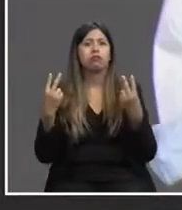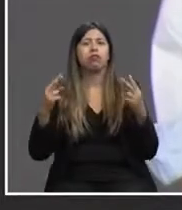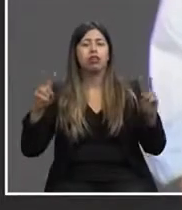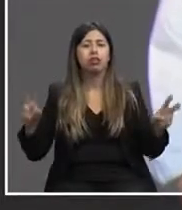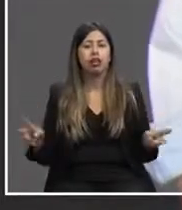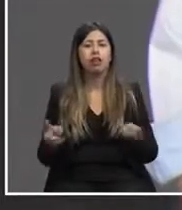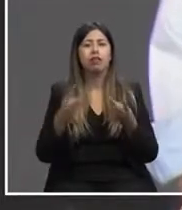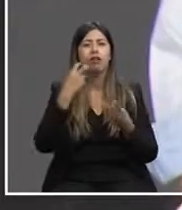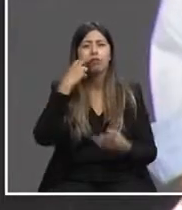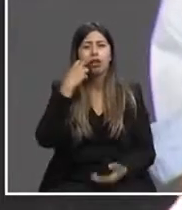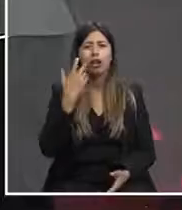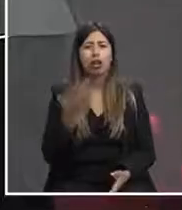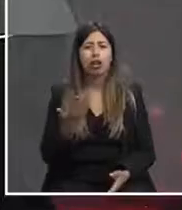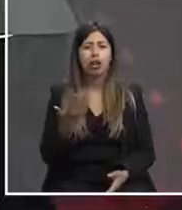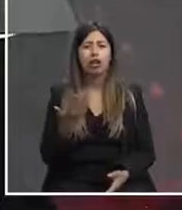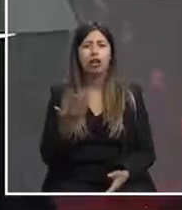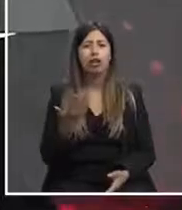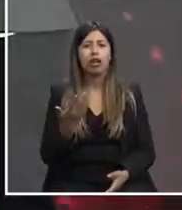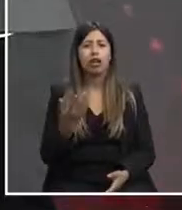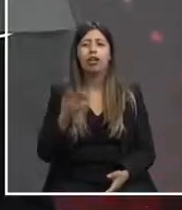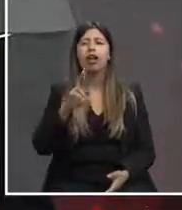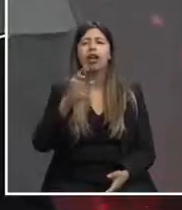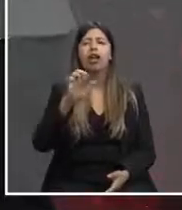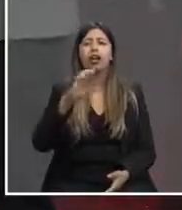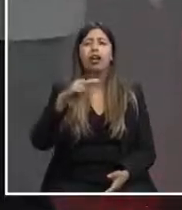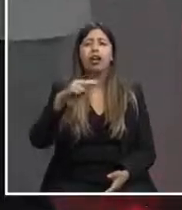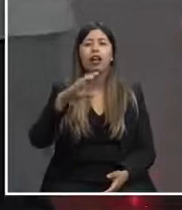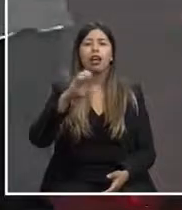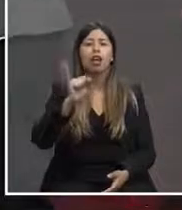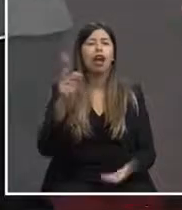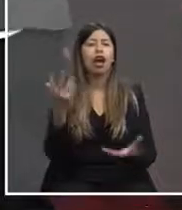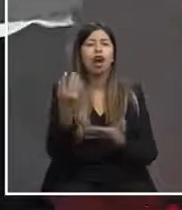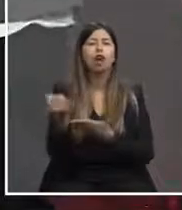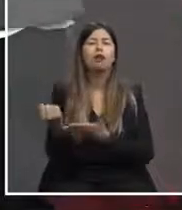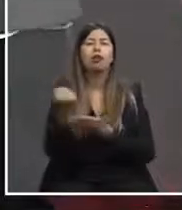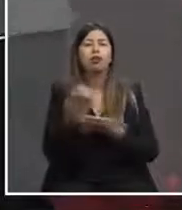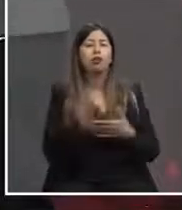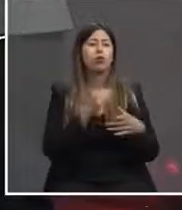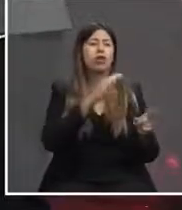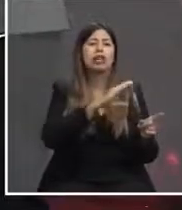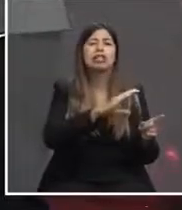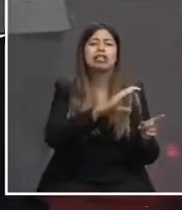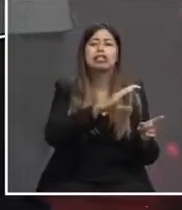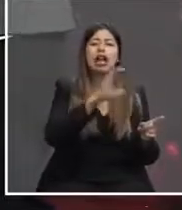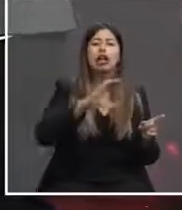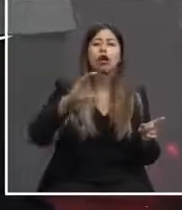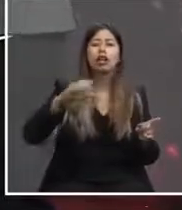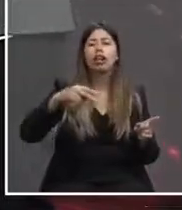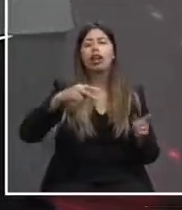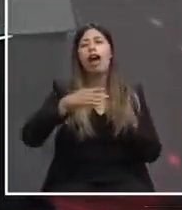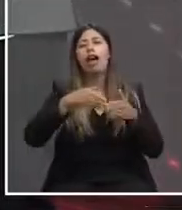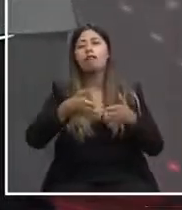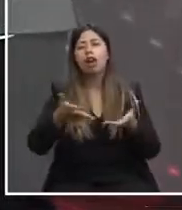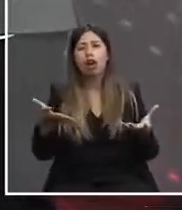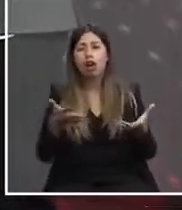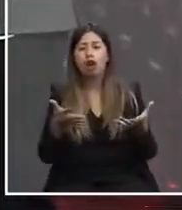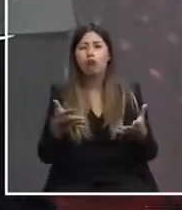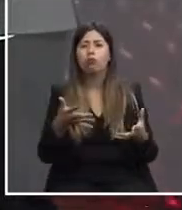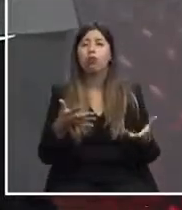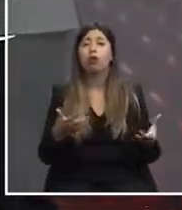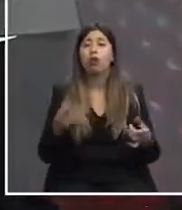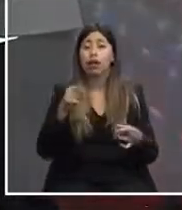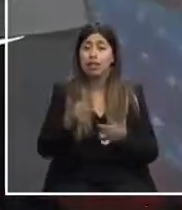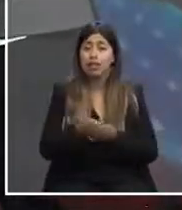la humanidad. ¿Qué hace Renca en eso? ¿Cómo insertamos Renca a Cerro Navia, a las comunas populares? Bueno, ese es el desafío. Así que,